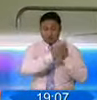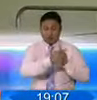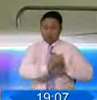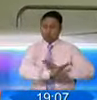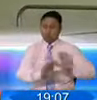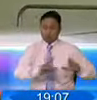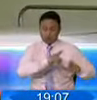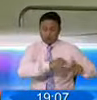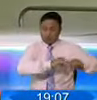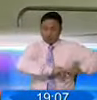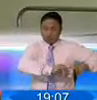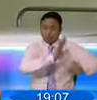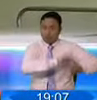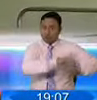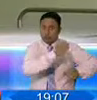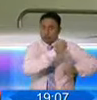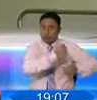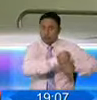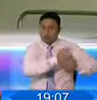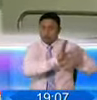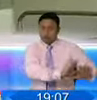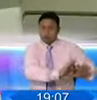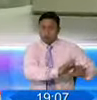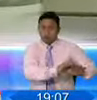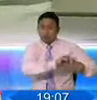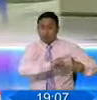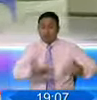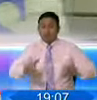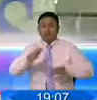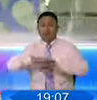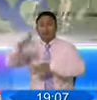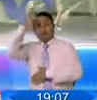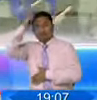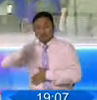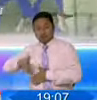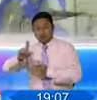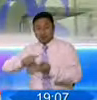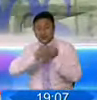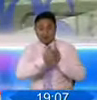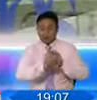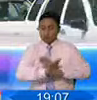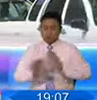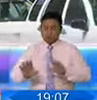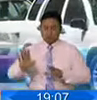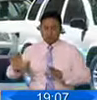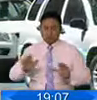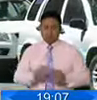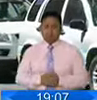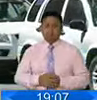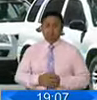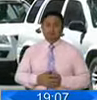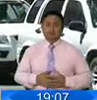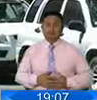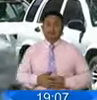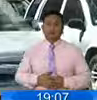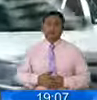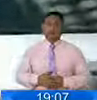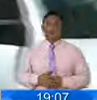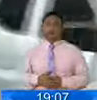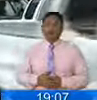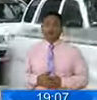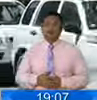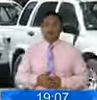ellos todavía en ejercicio de sus funciones porque la resolución como digo no a causa de estado todavía no informó el